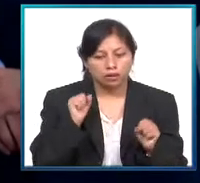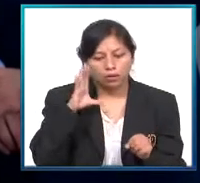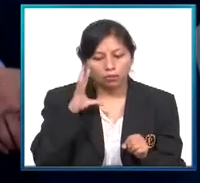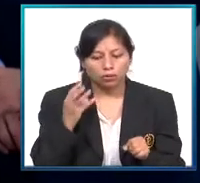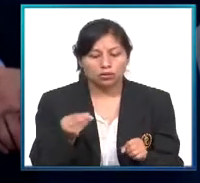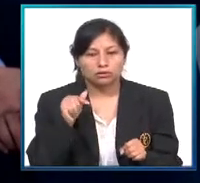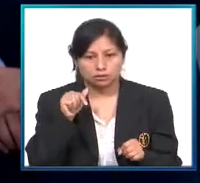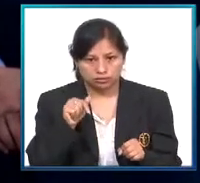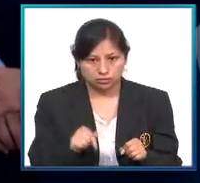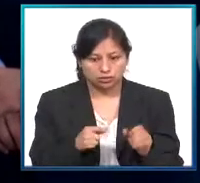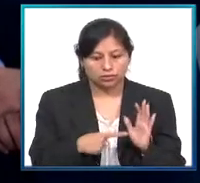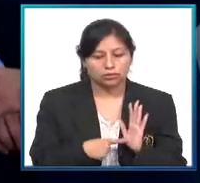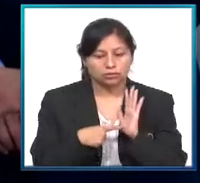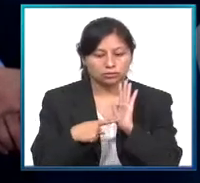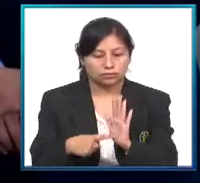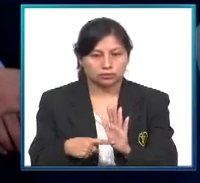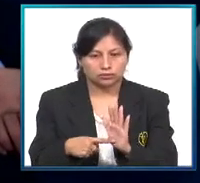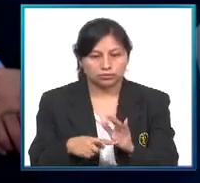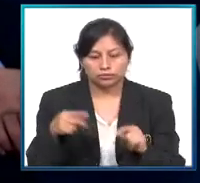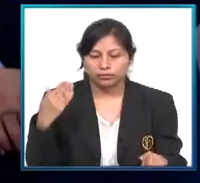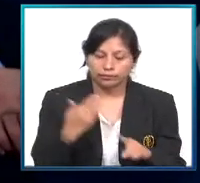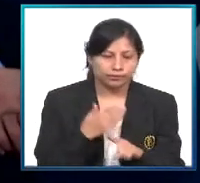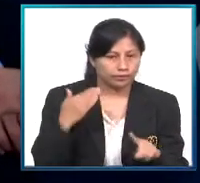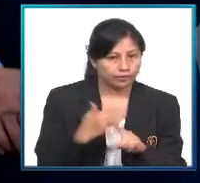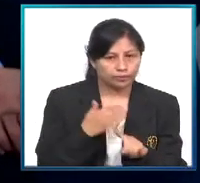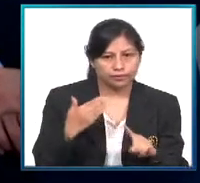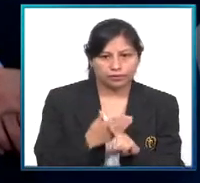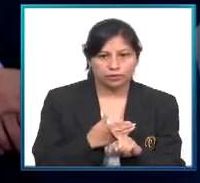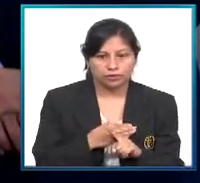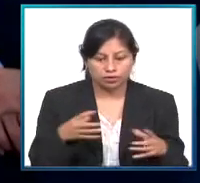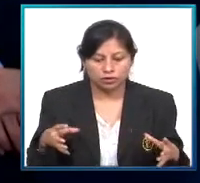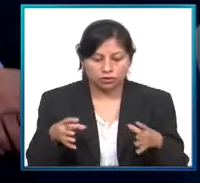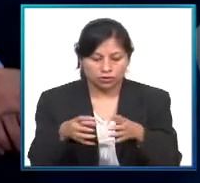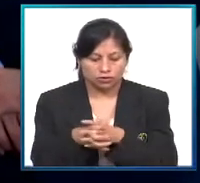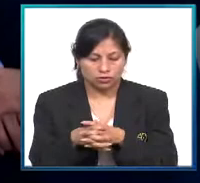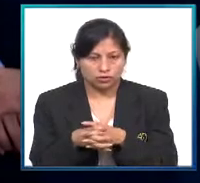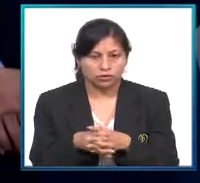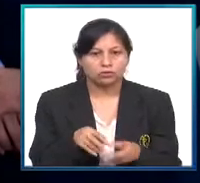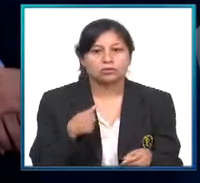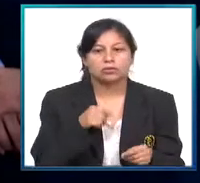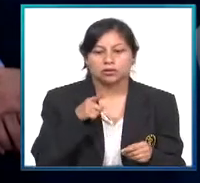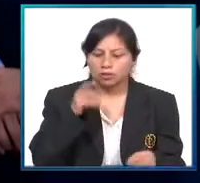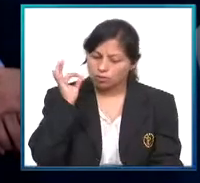eso que ahora se ha presentado toda esta problemática a la comisión